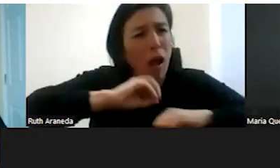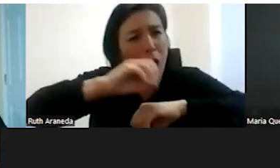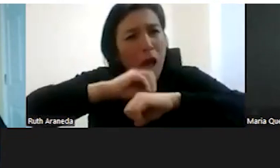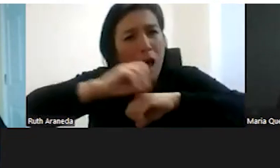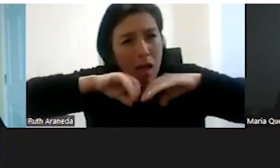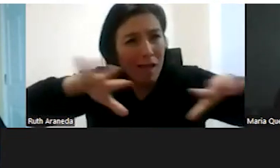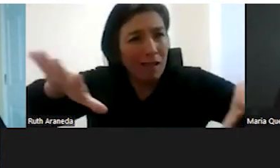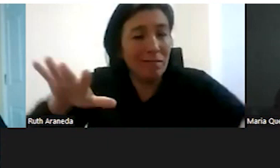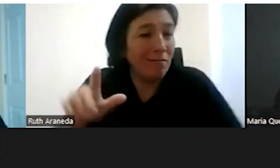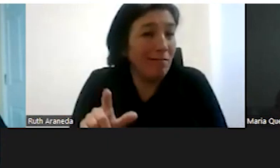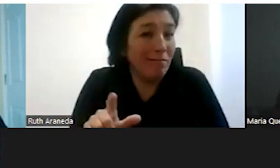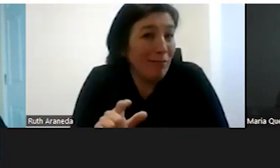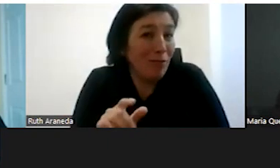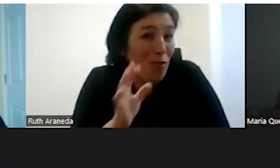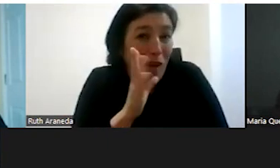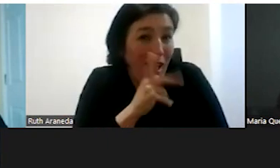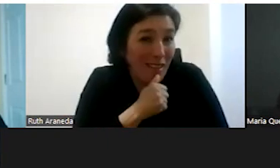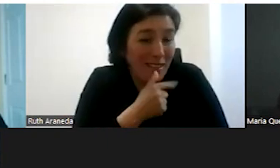nuevos hallazgos,